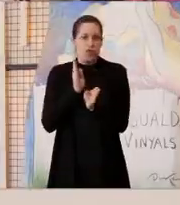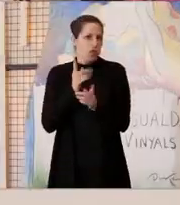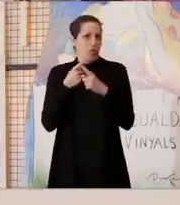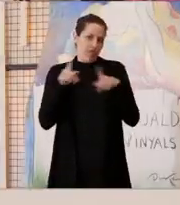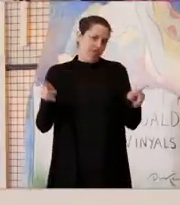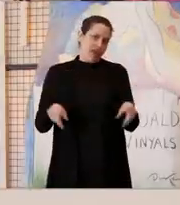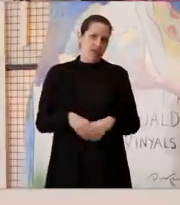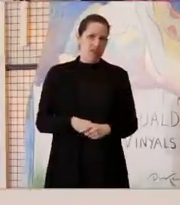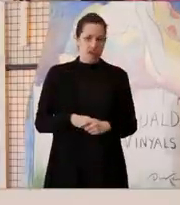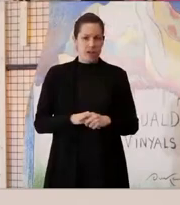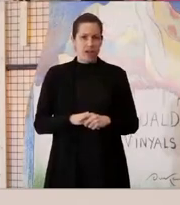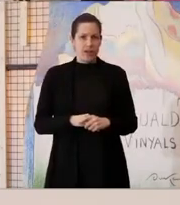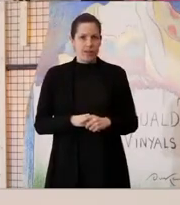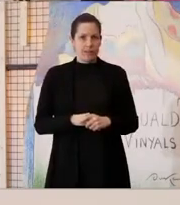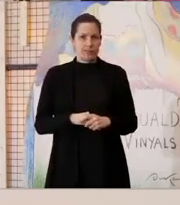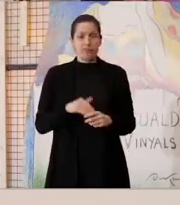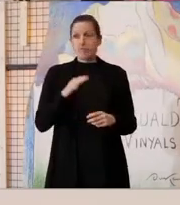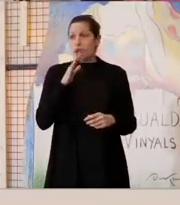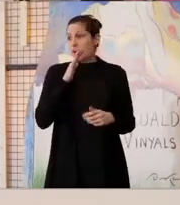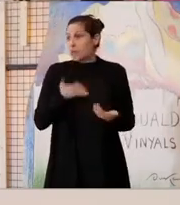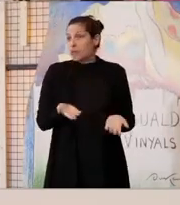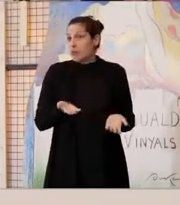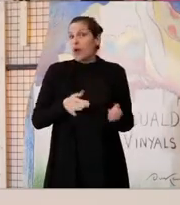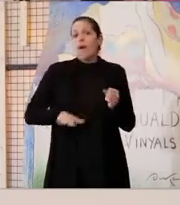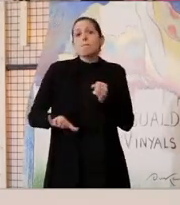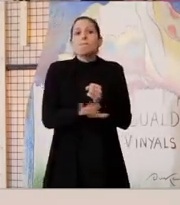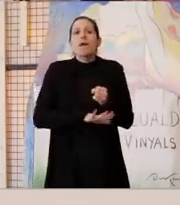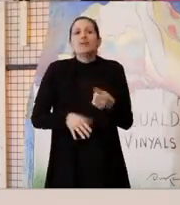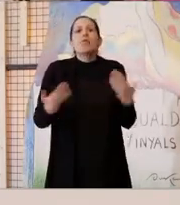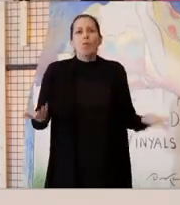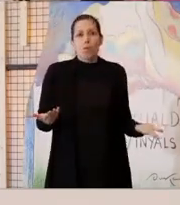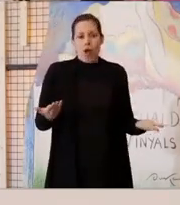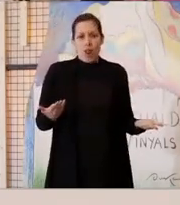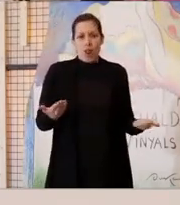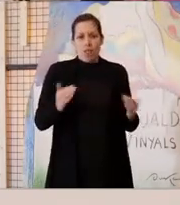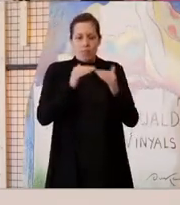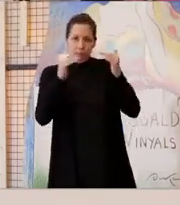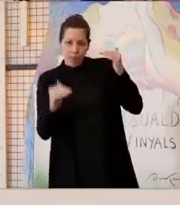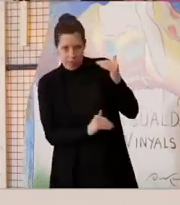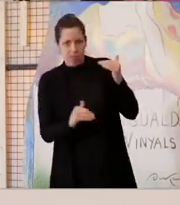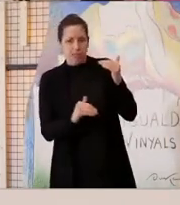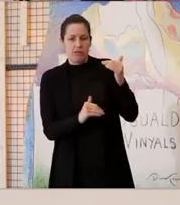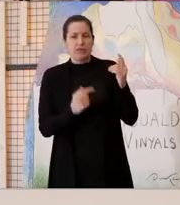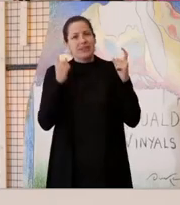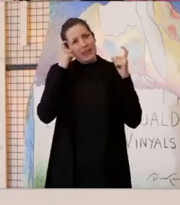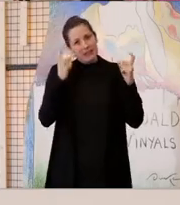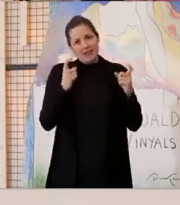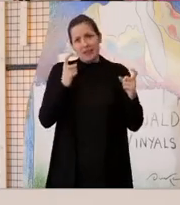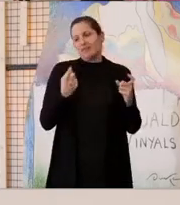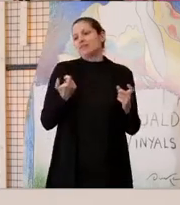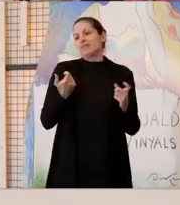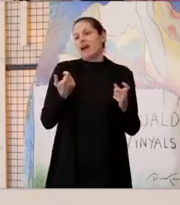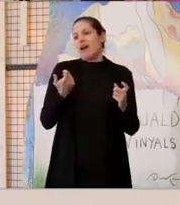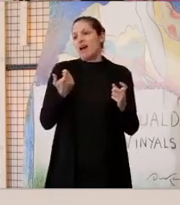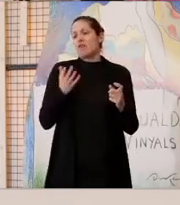particulares están basados en La desigualdad no en el intentar desprestigiarte por el hecho de